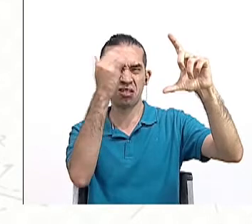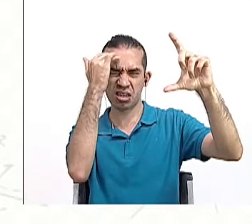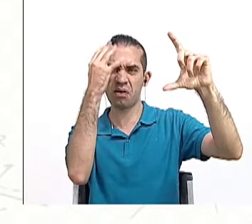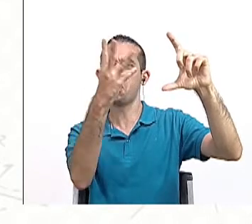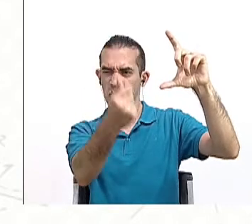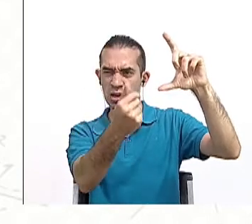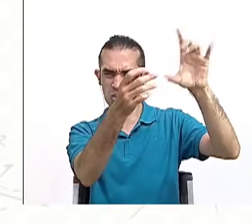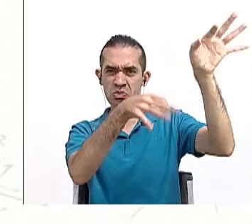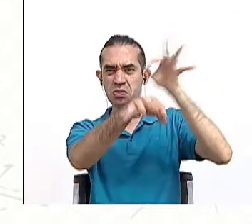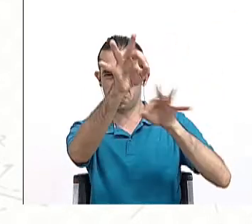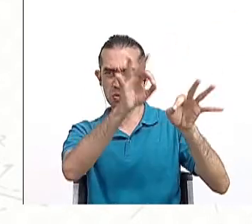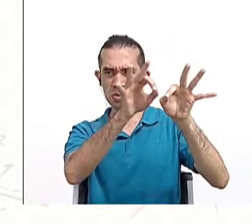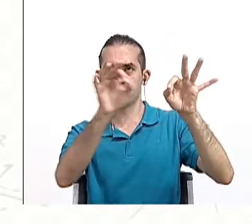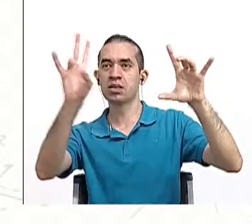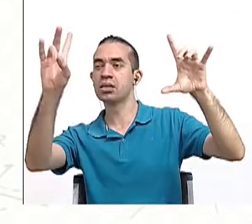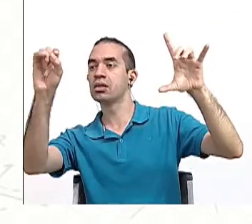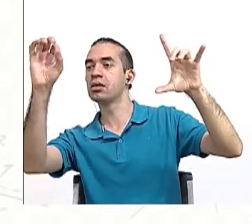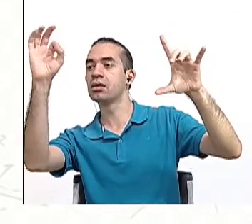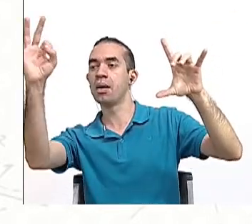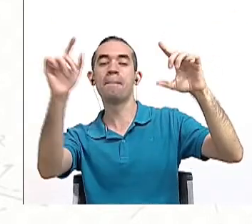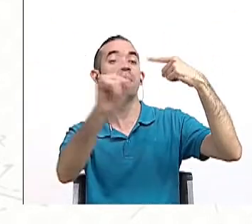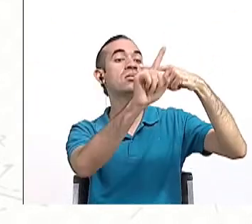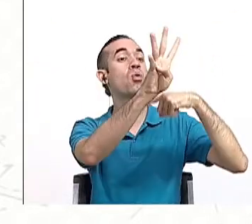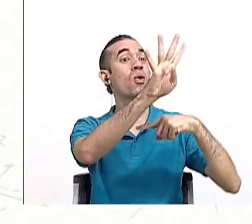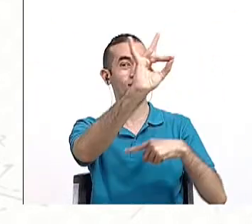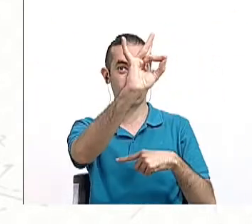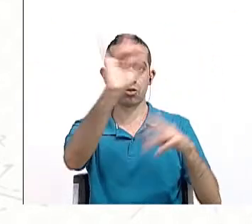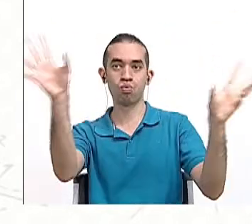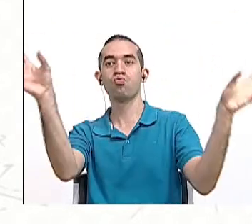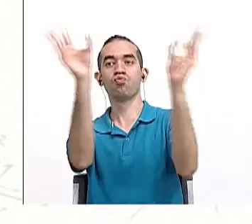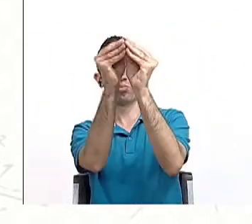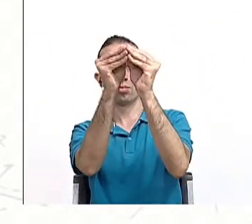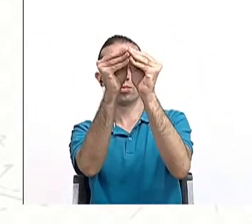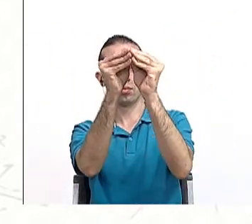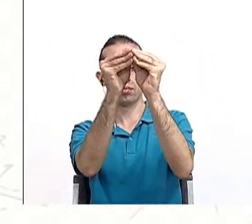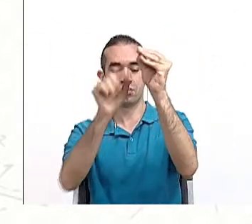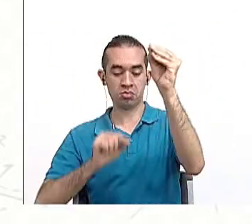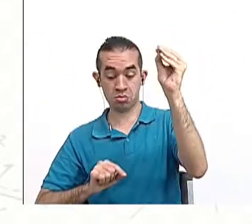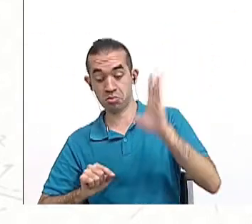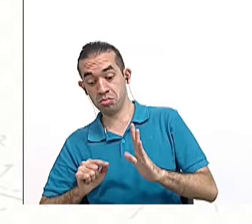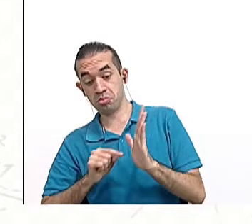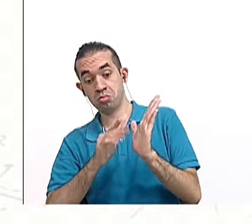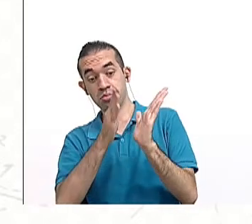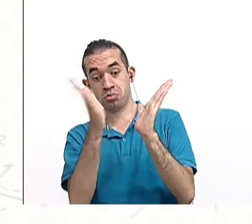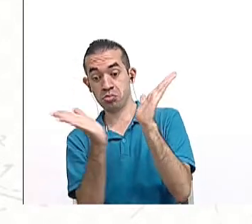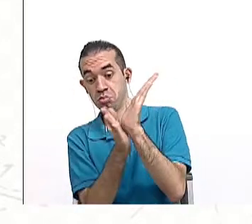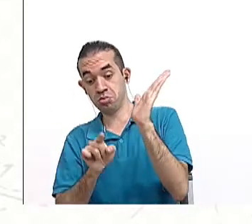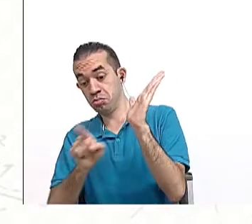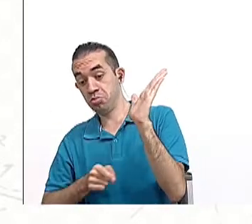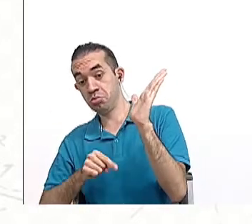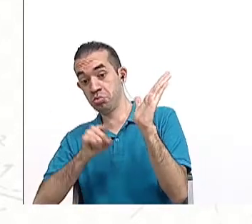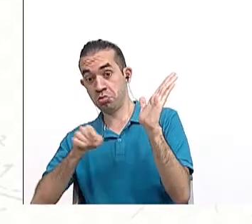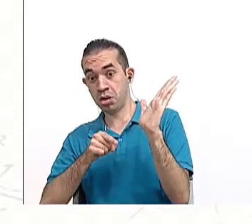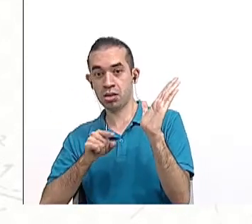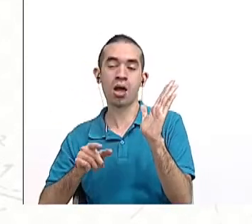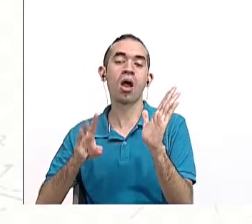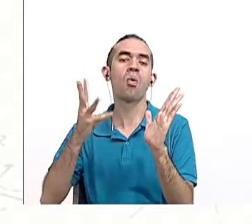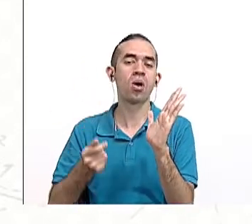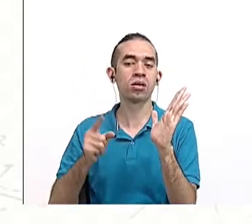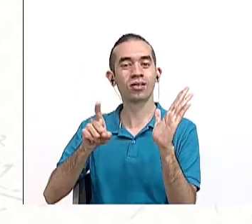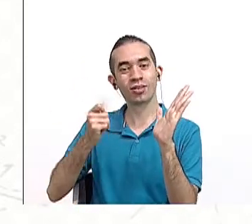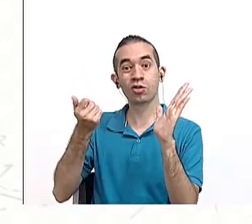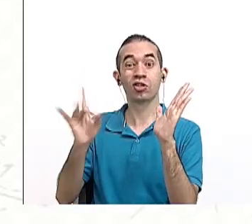entonces sería 70 48 esto quiere decir que el valor de venta es 118